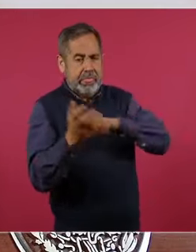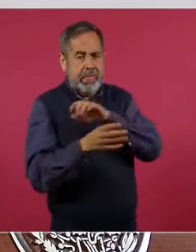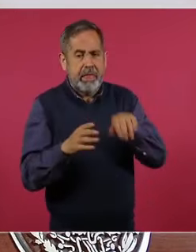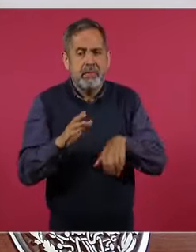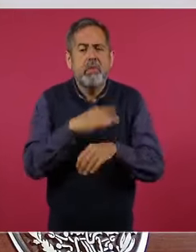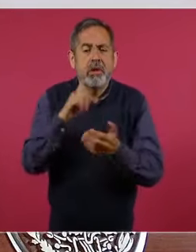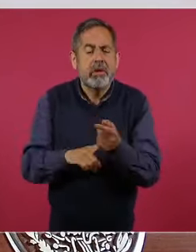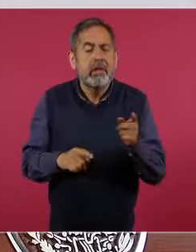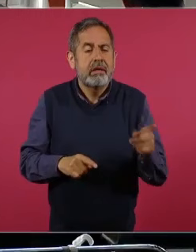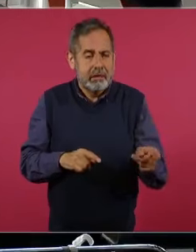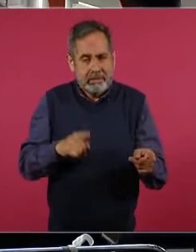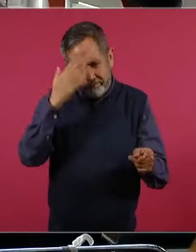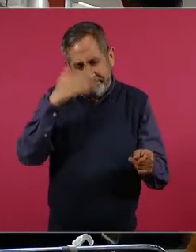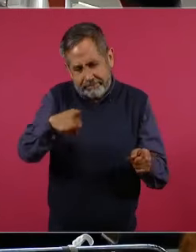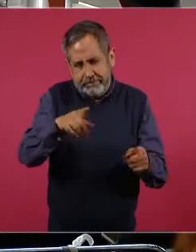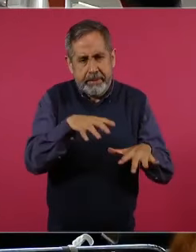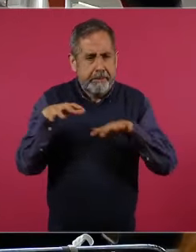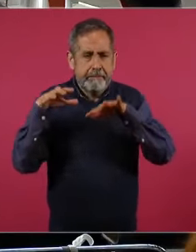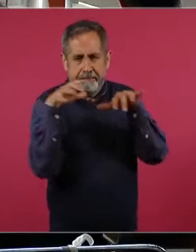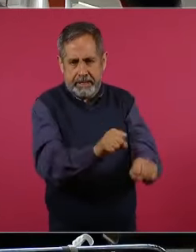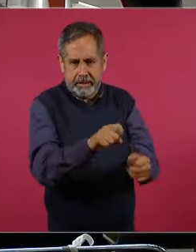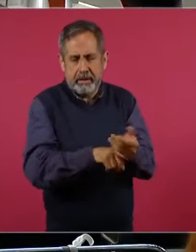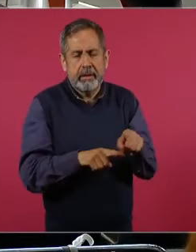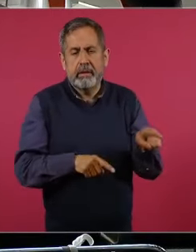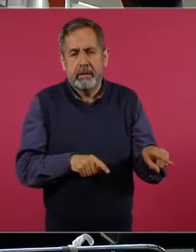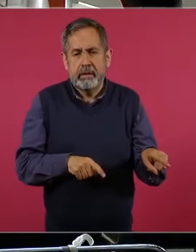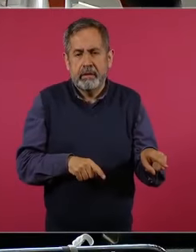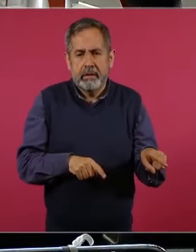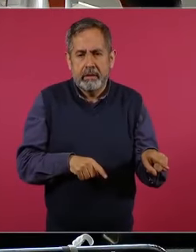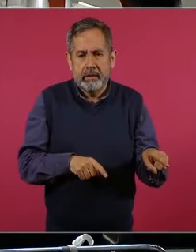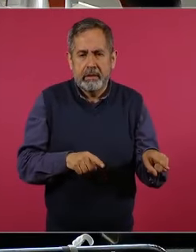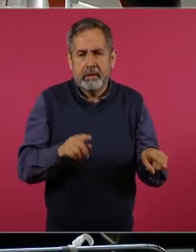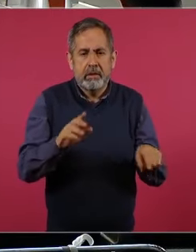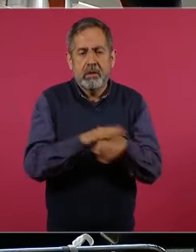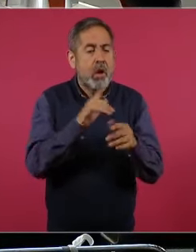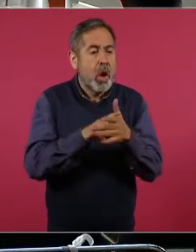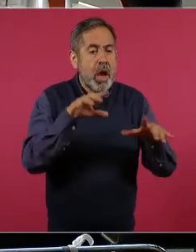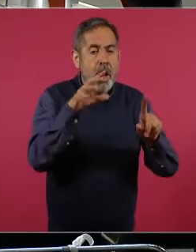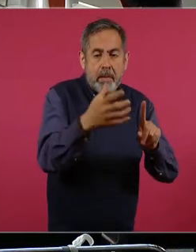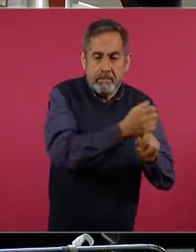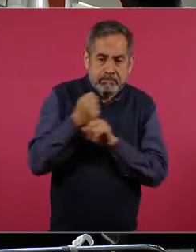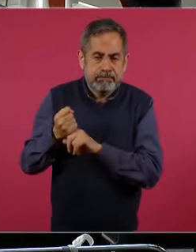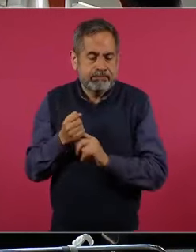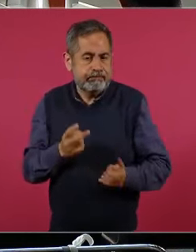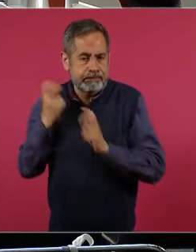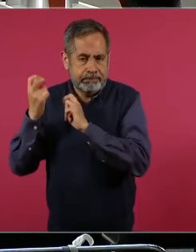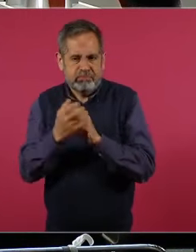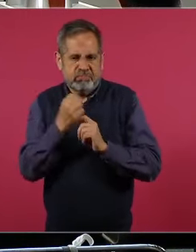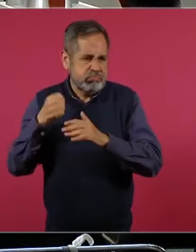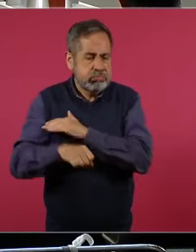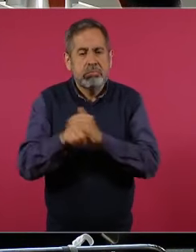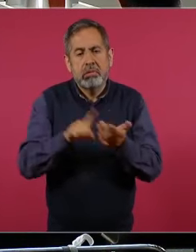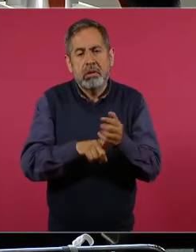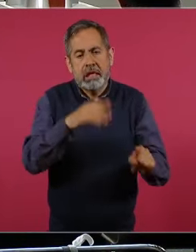partir de la detención o del secuestro del señor